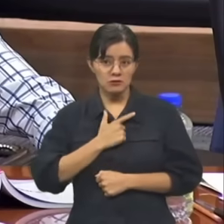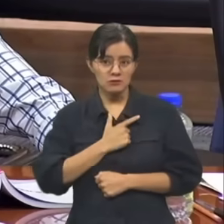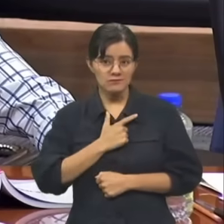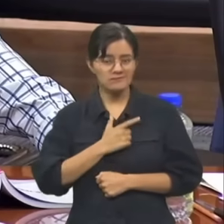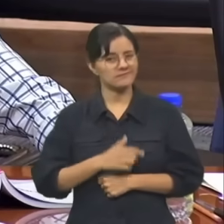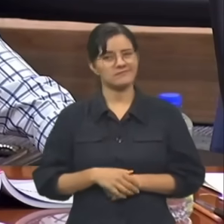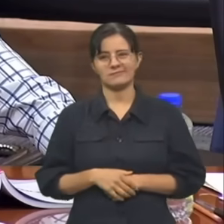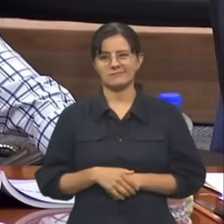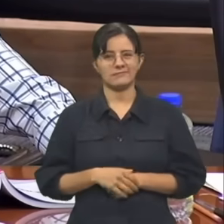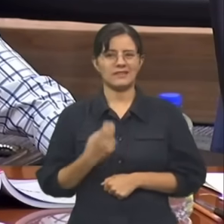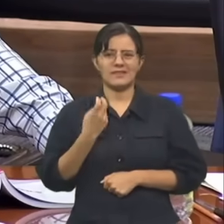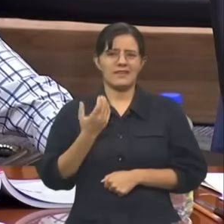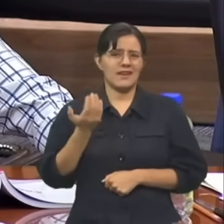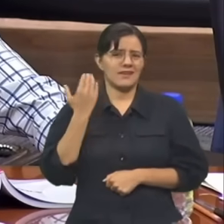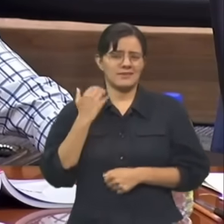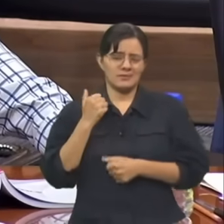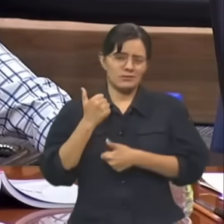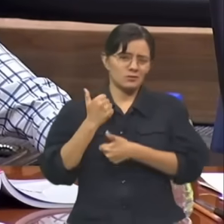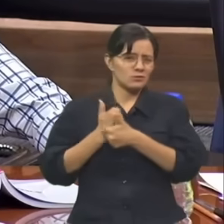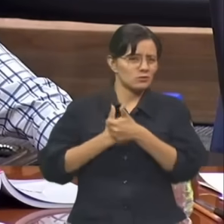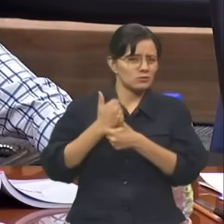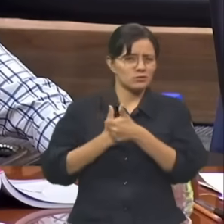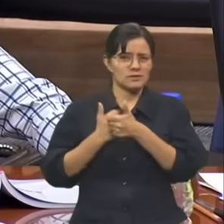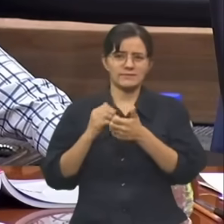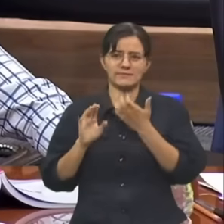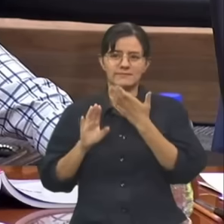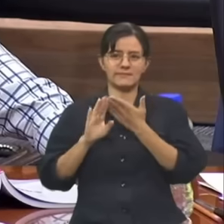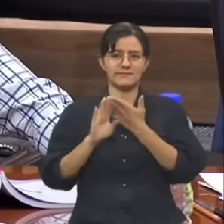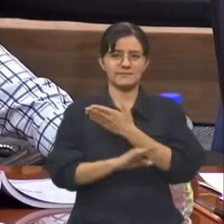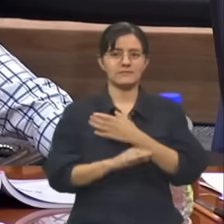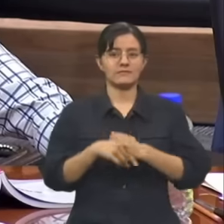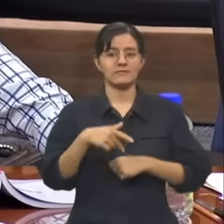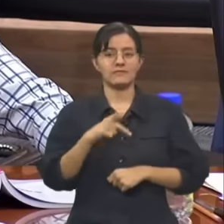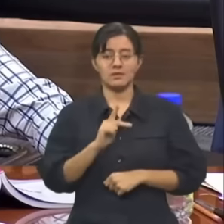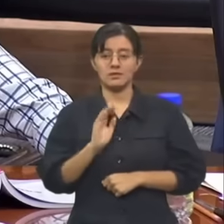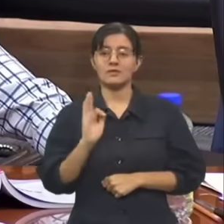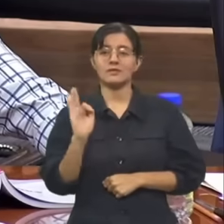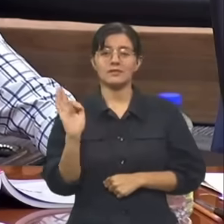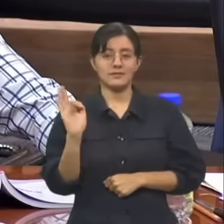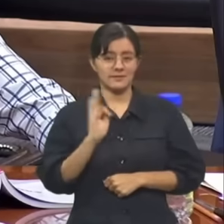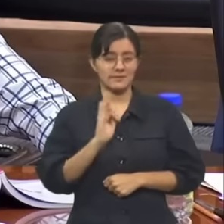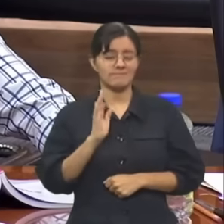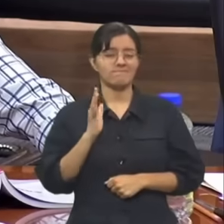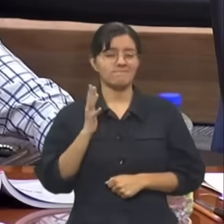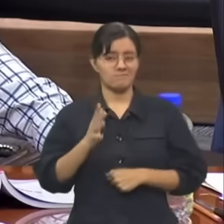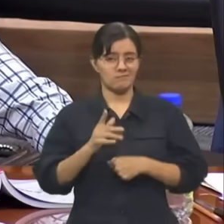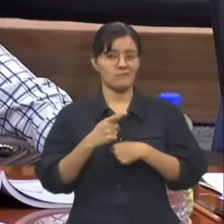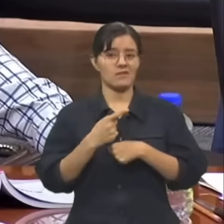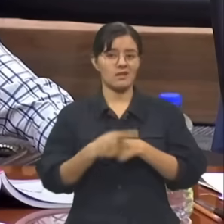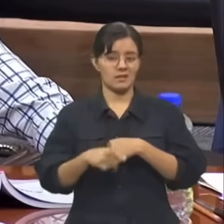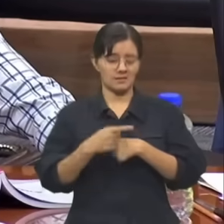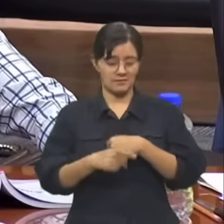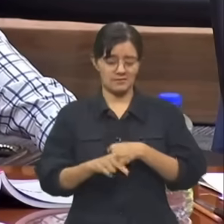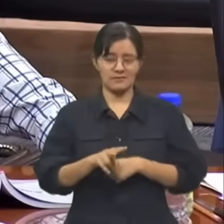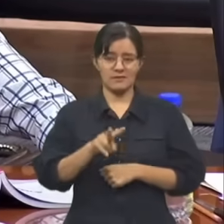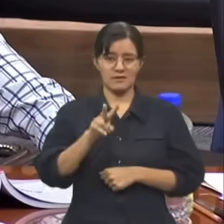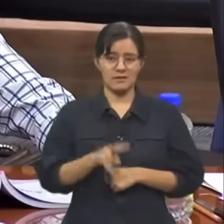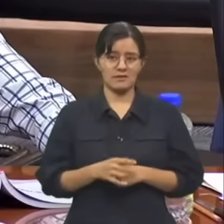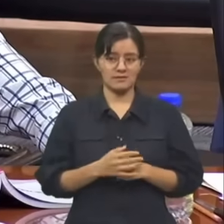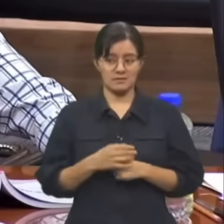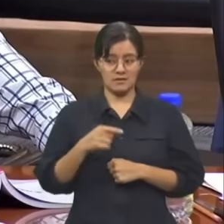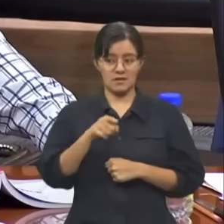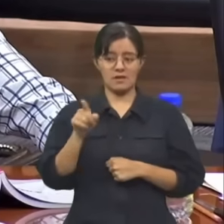hemos luchado pero esa es una posibilidad efectiva mente real y que no